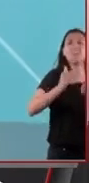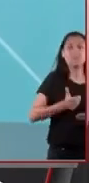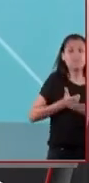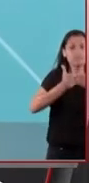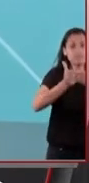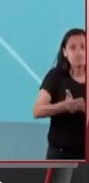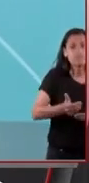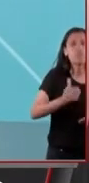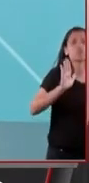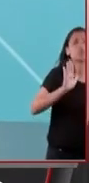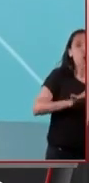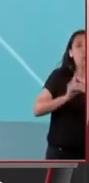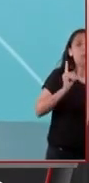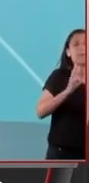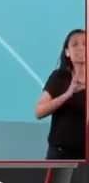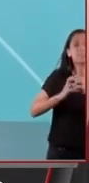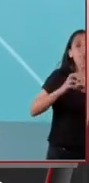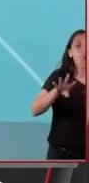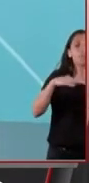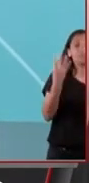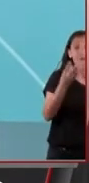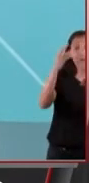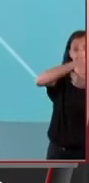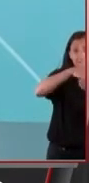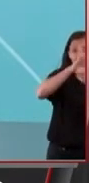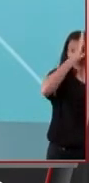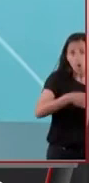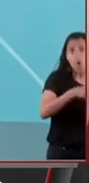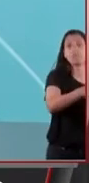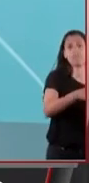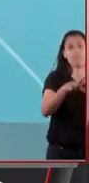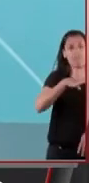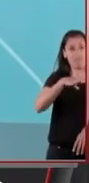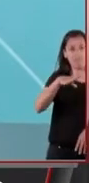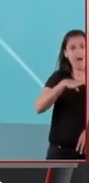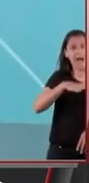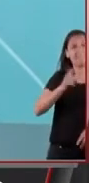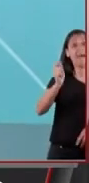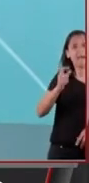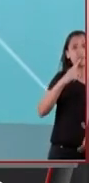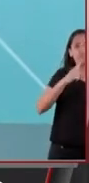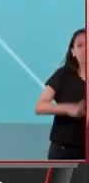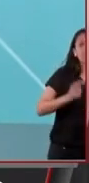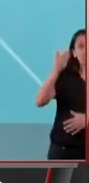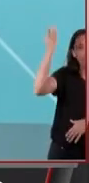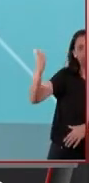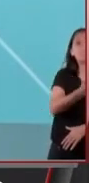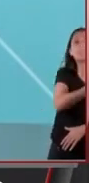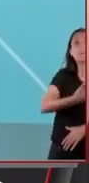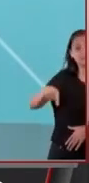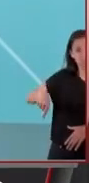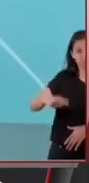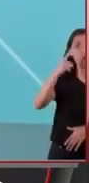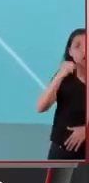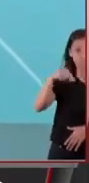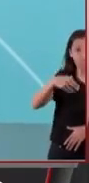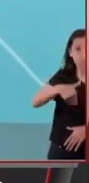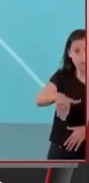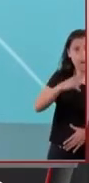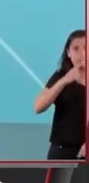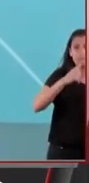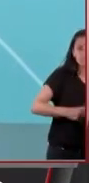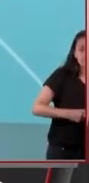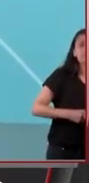a lo dicho por la ley vigente. A ver, vamos a repasar algunos tramos de lo que es la presentación. Dice, por